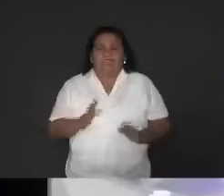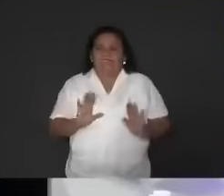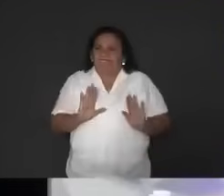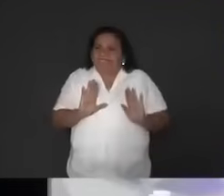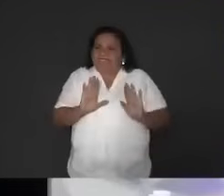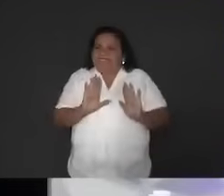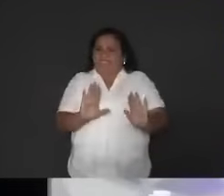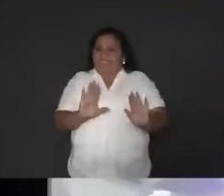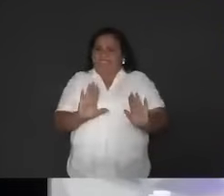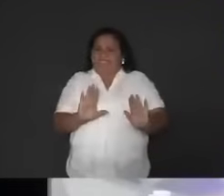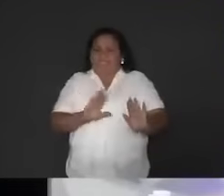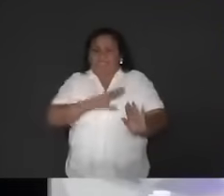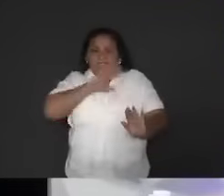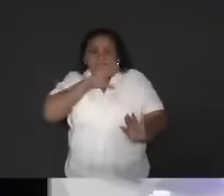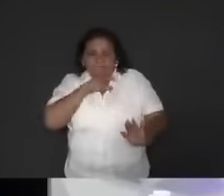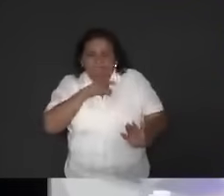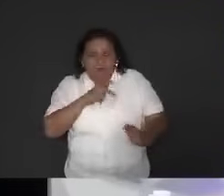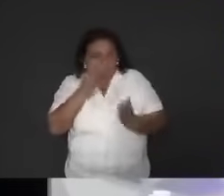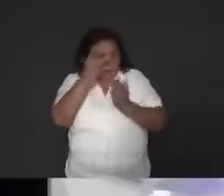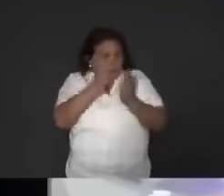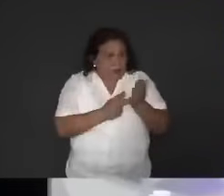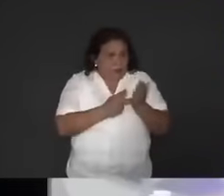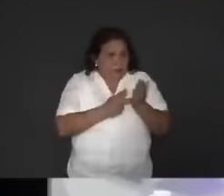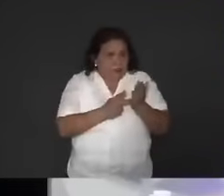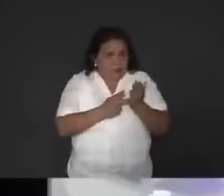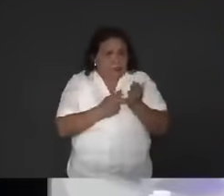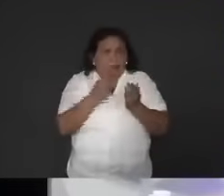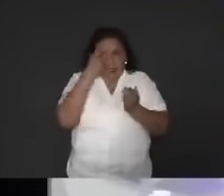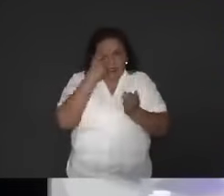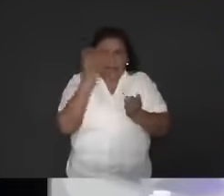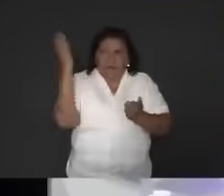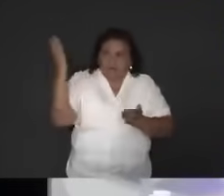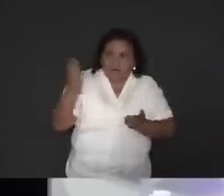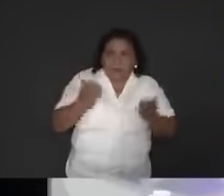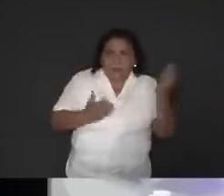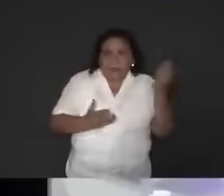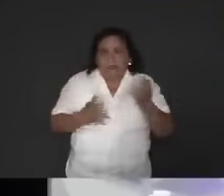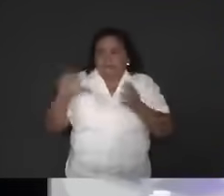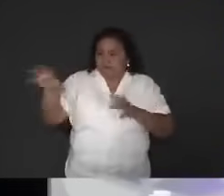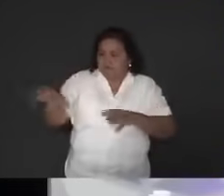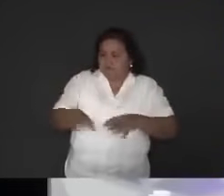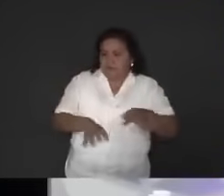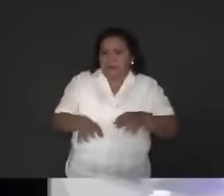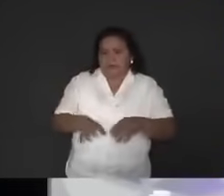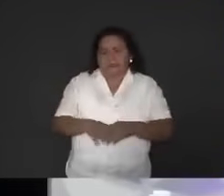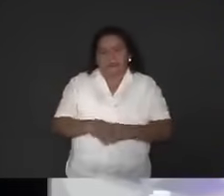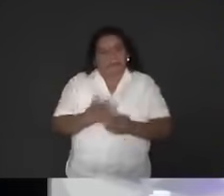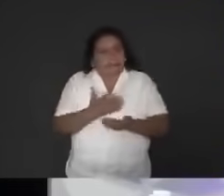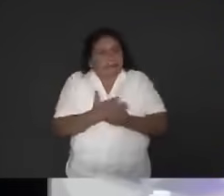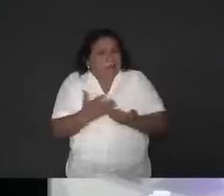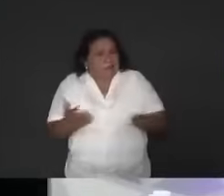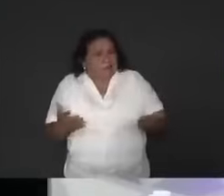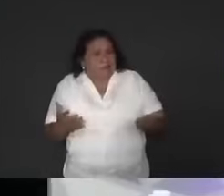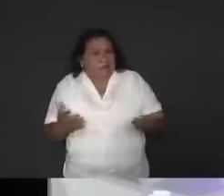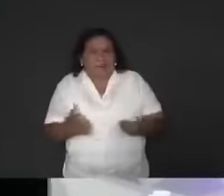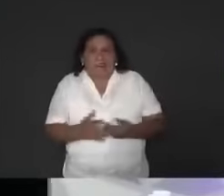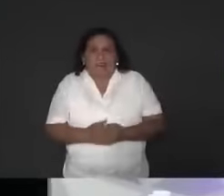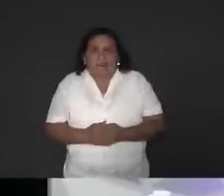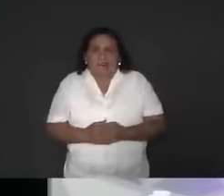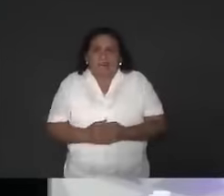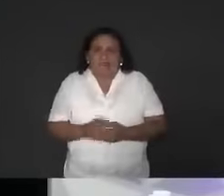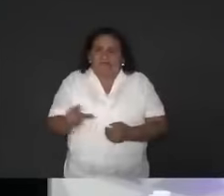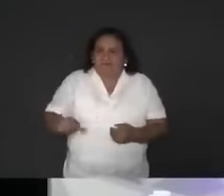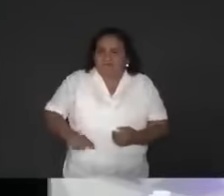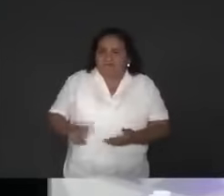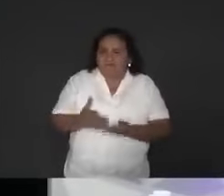contaminación. Para eso hay que planear la llegada de las empresas. Es increíble que la actual administración haya anunciado con bombo y